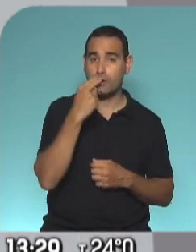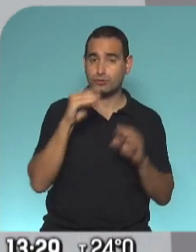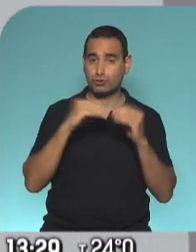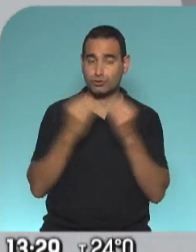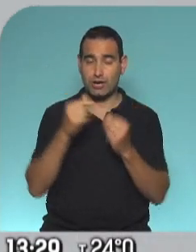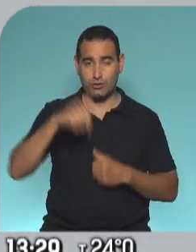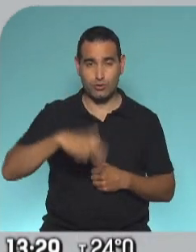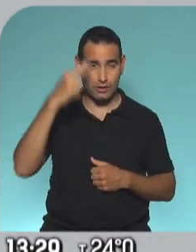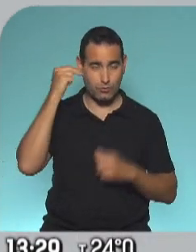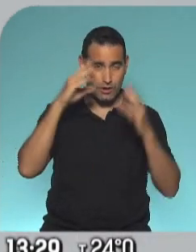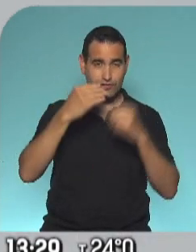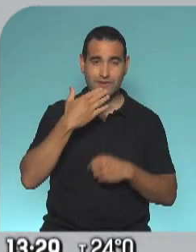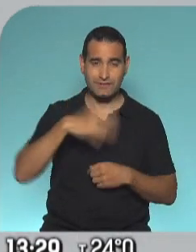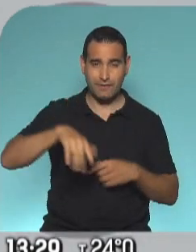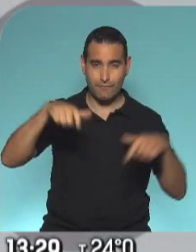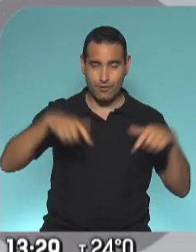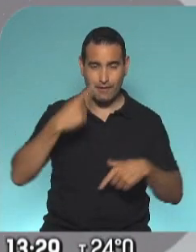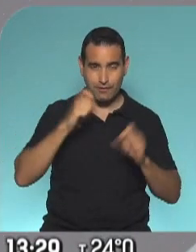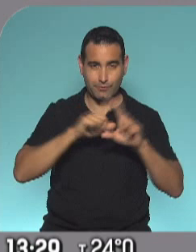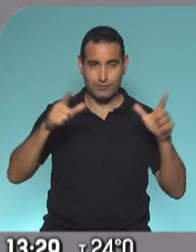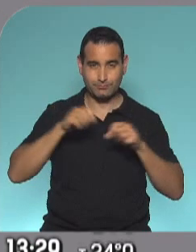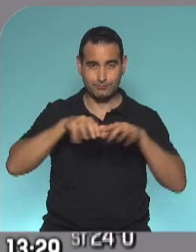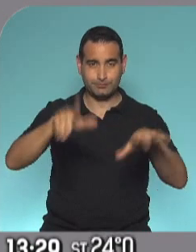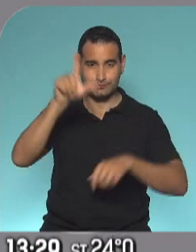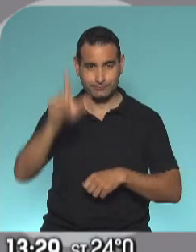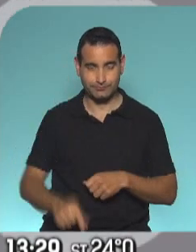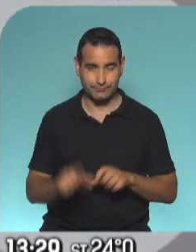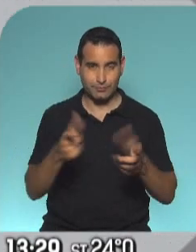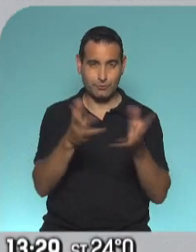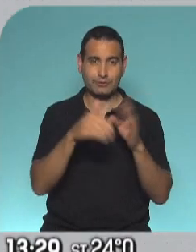21 horas, cancha de Boca, en vivo y en directo para todo el país por la televisión pública. Muy bien.